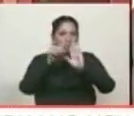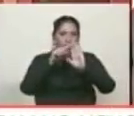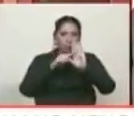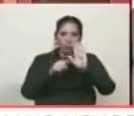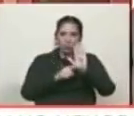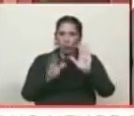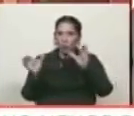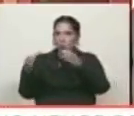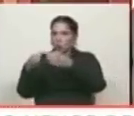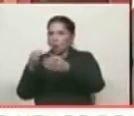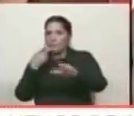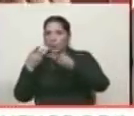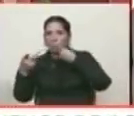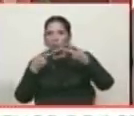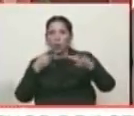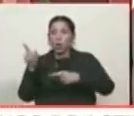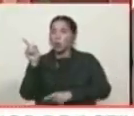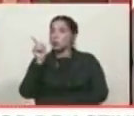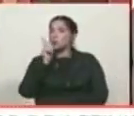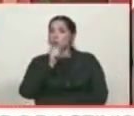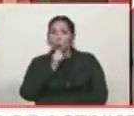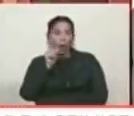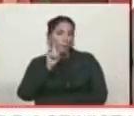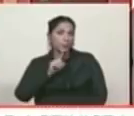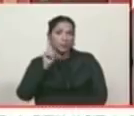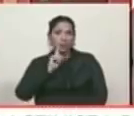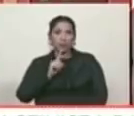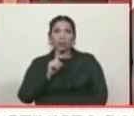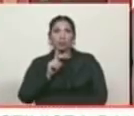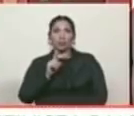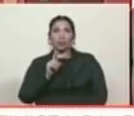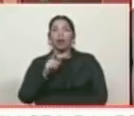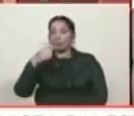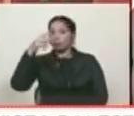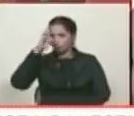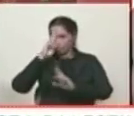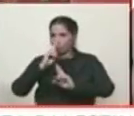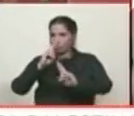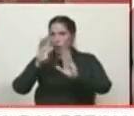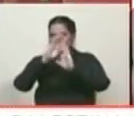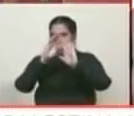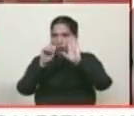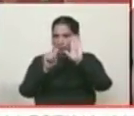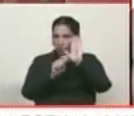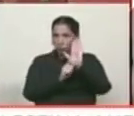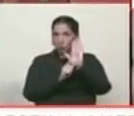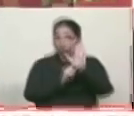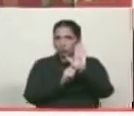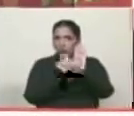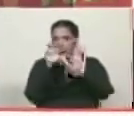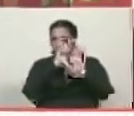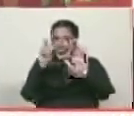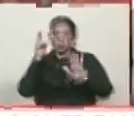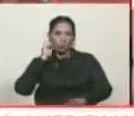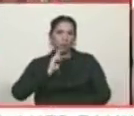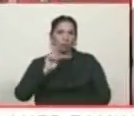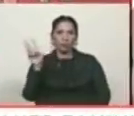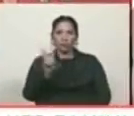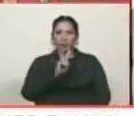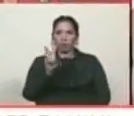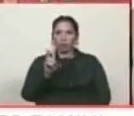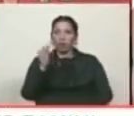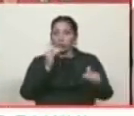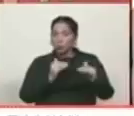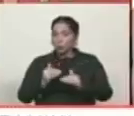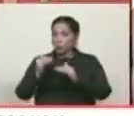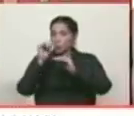organización política? Cero chantajes, sino el respeto a la Constitución de la República Bolivariana de Venezuela. E igualmente en el